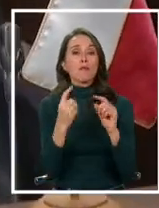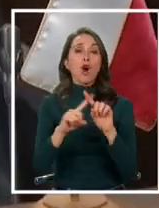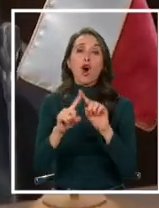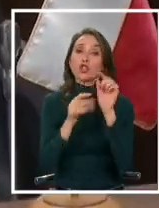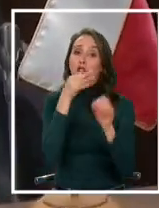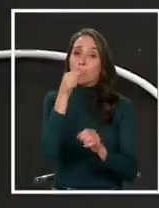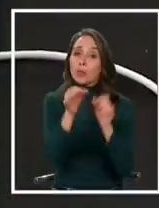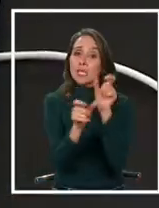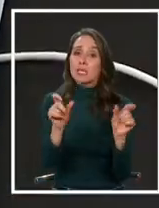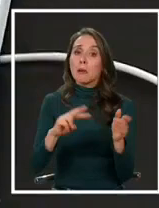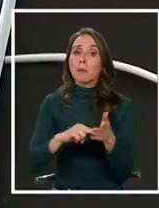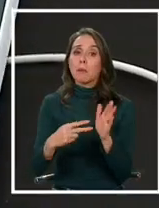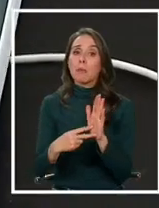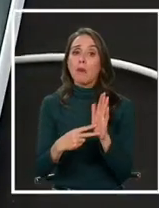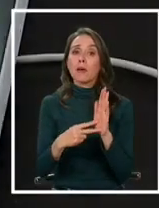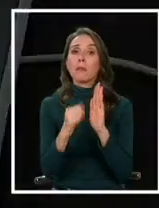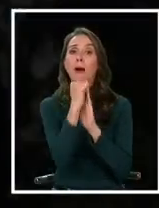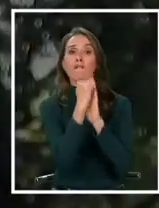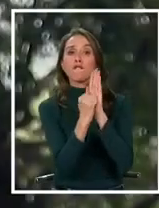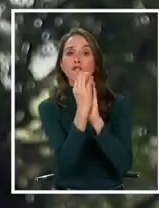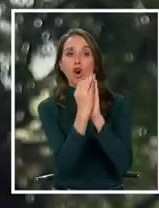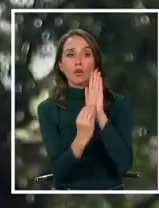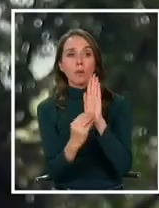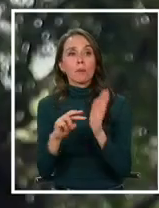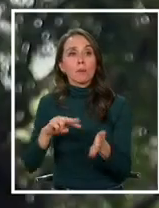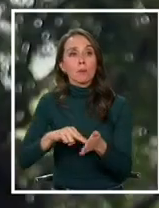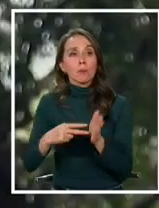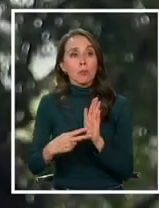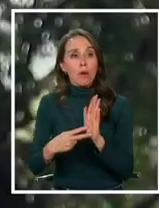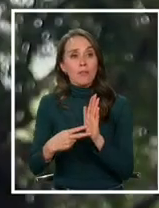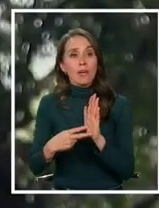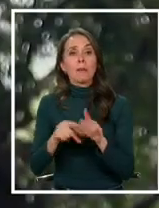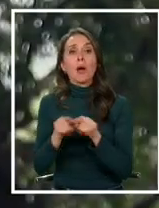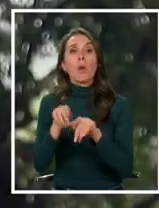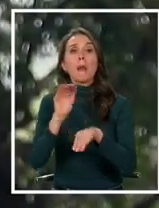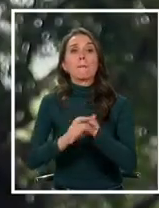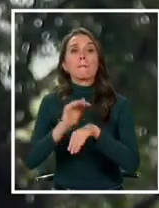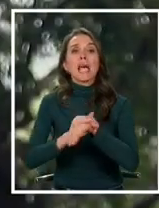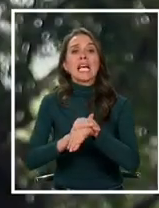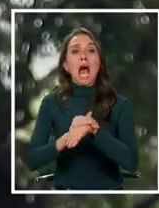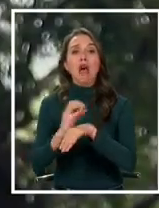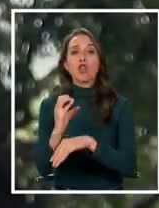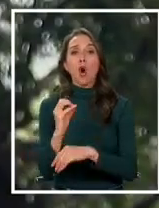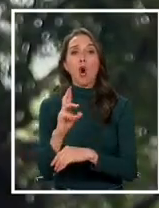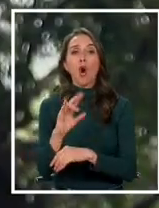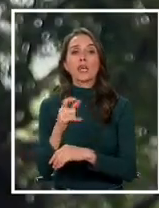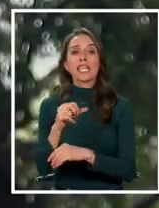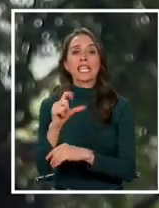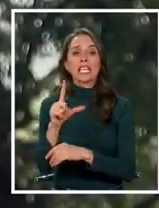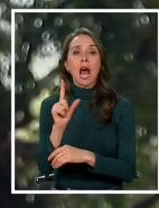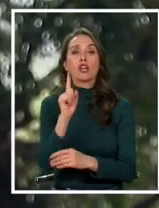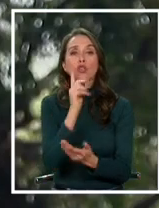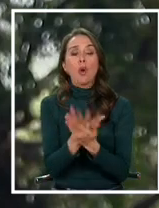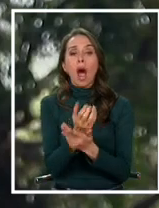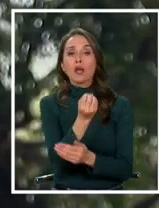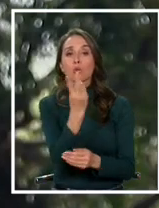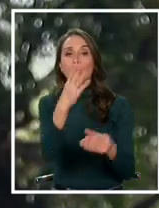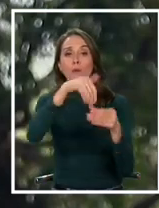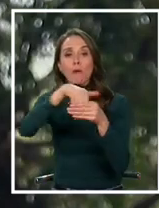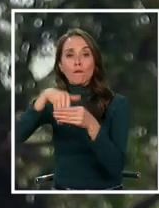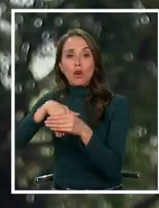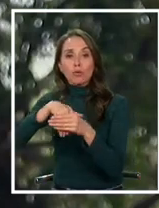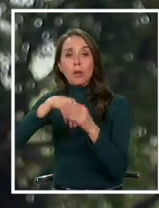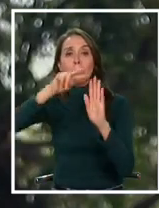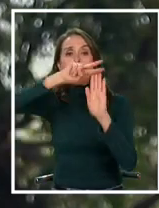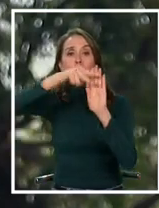para otros el problema está en el borrador y acá Hay un problema original un pecado original y es que no tenemos un quórum de